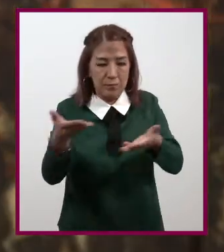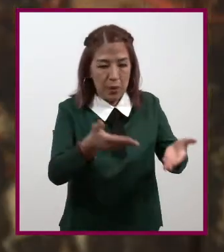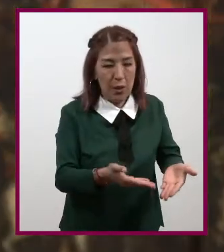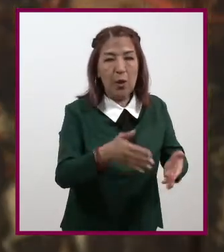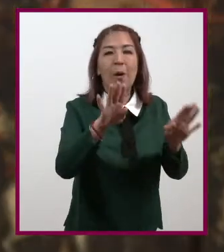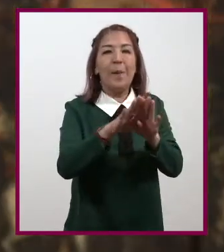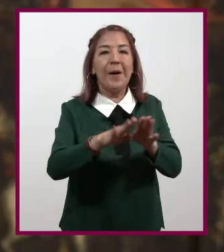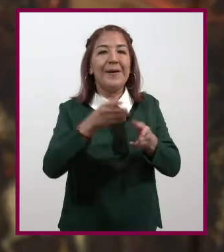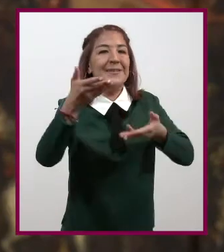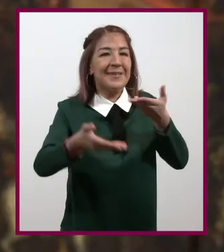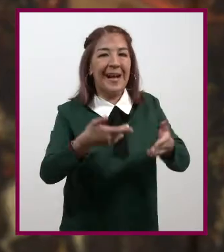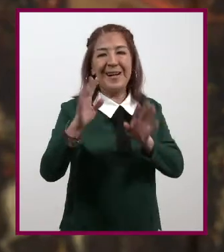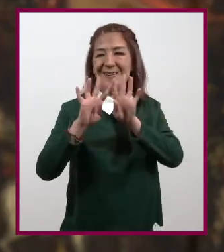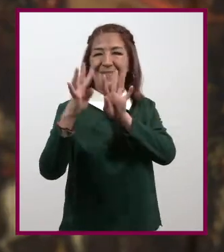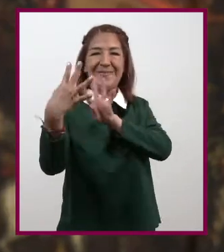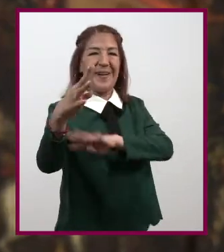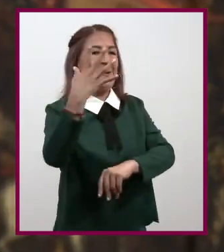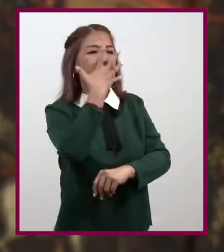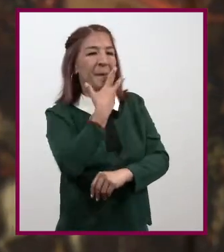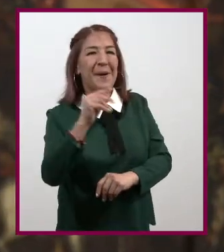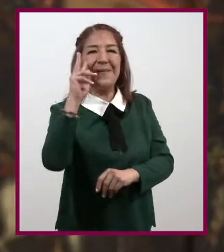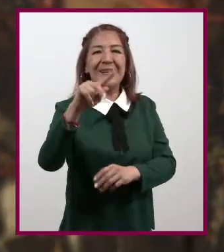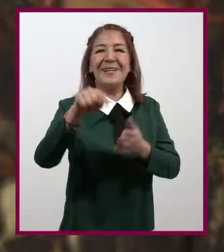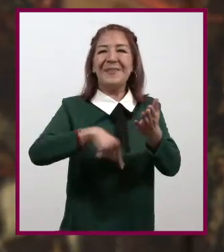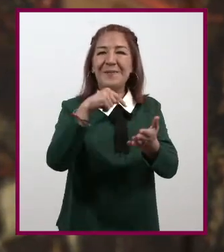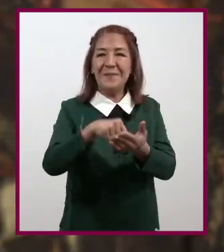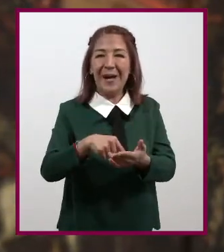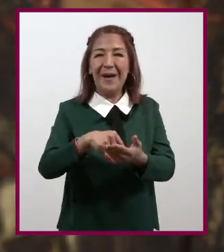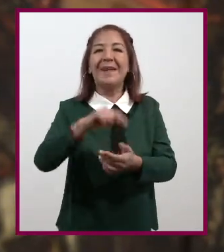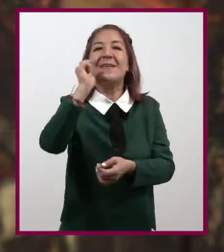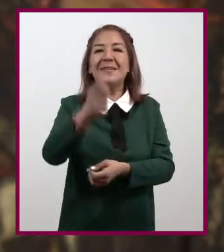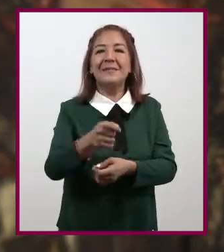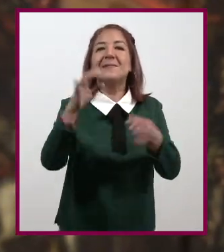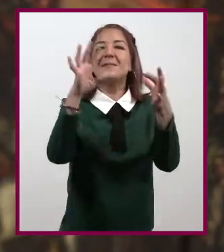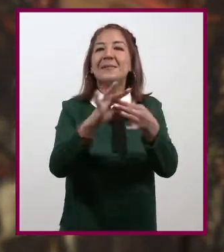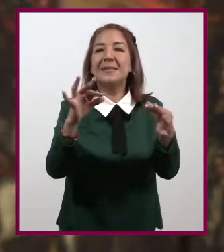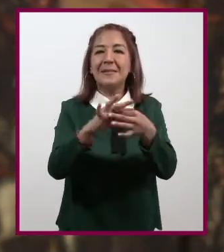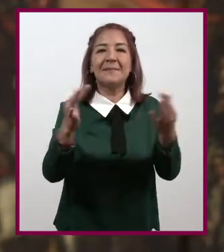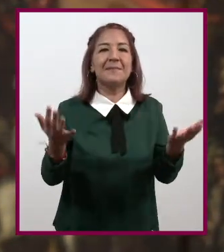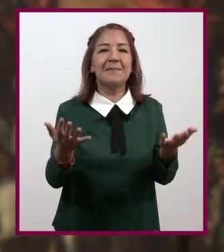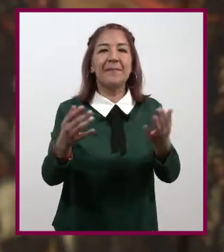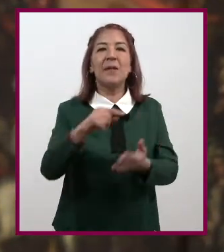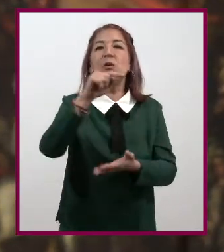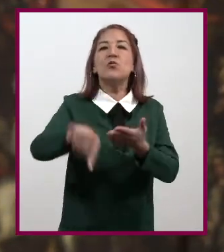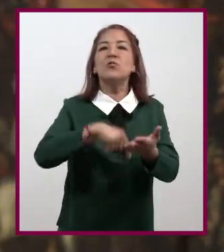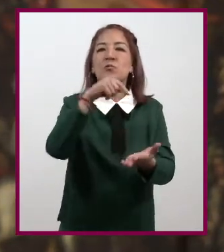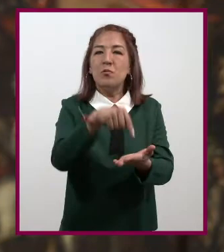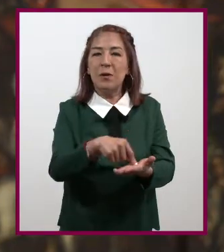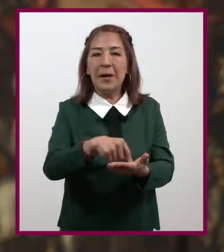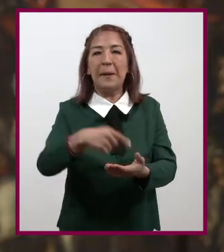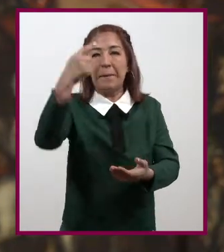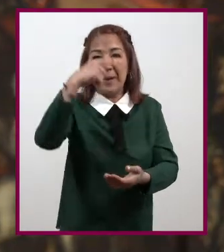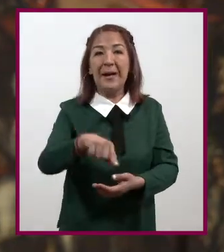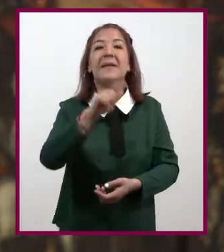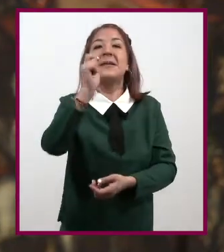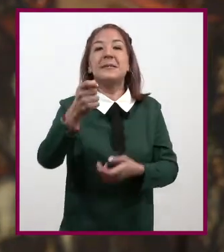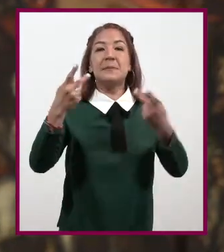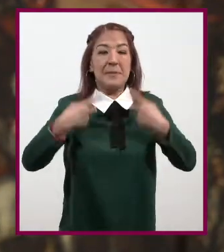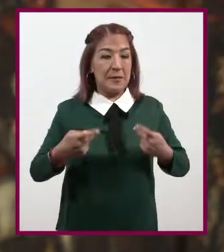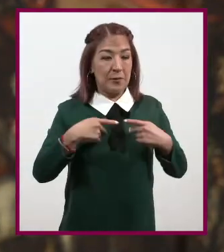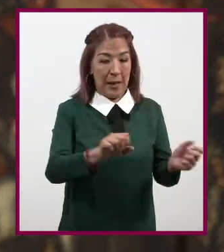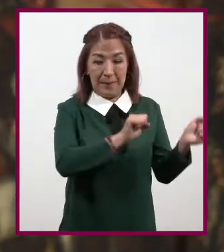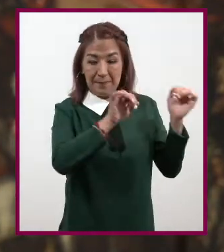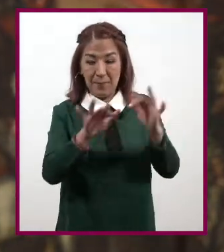cara extraordinaria para los espacios que recibiesen en